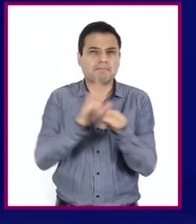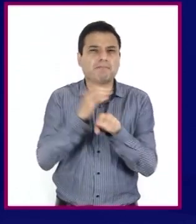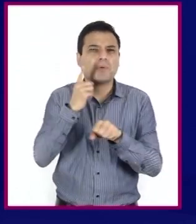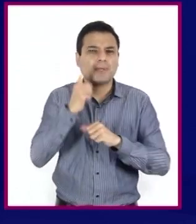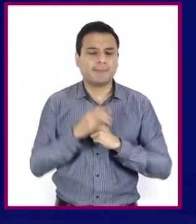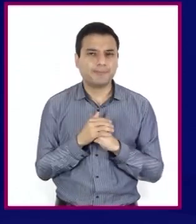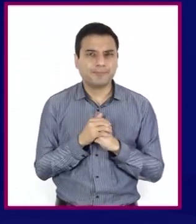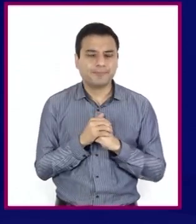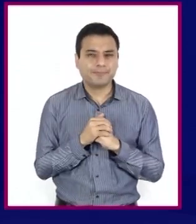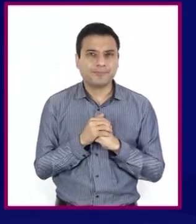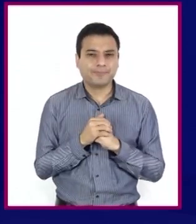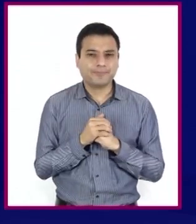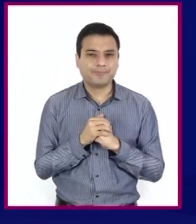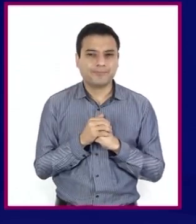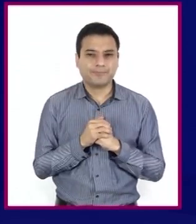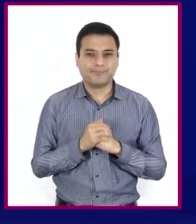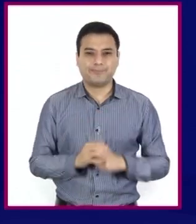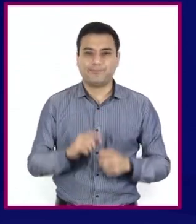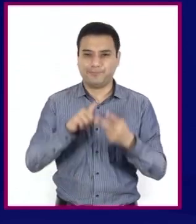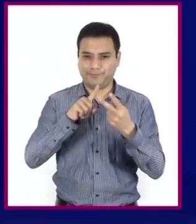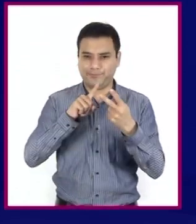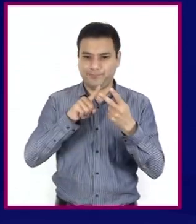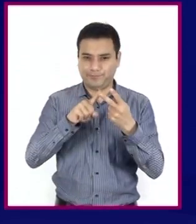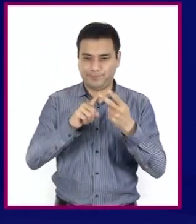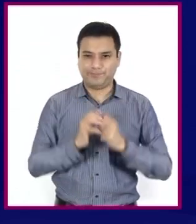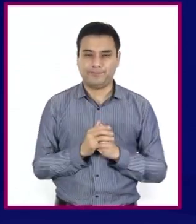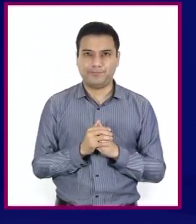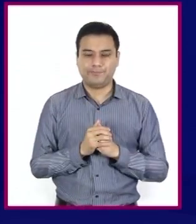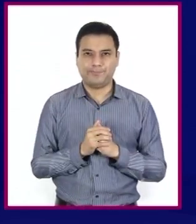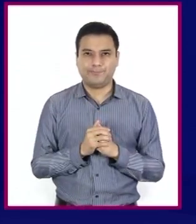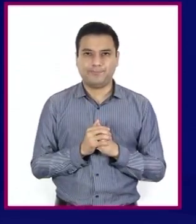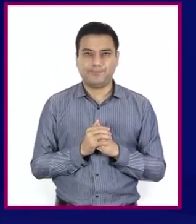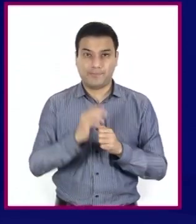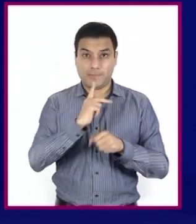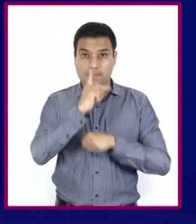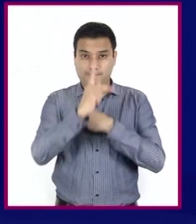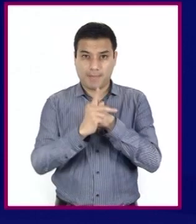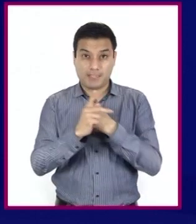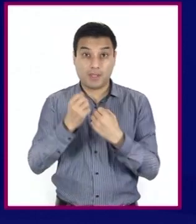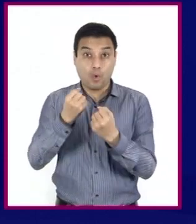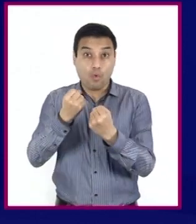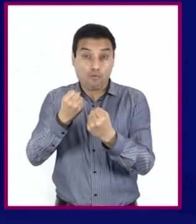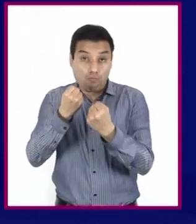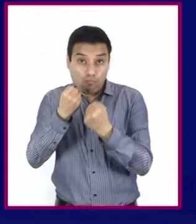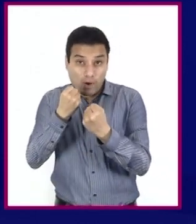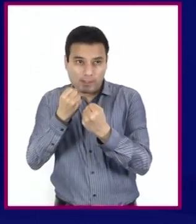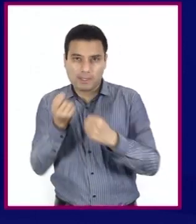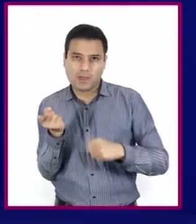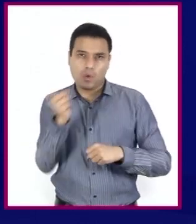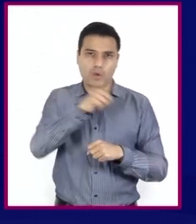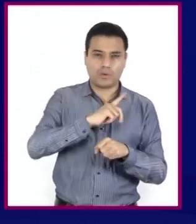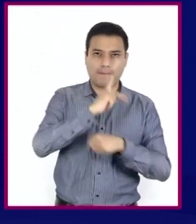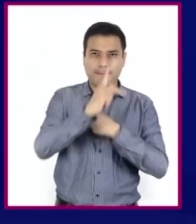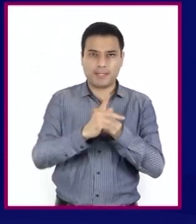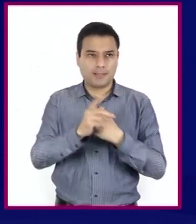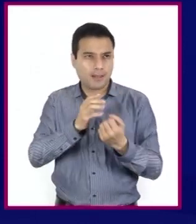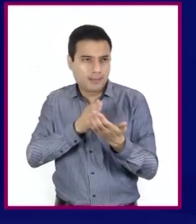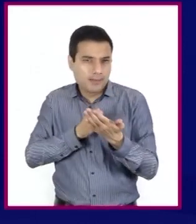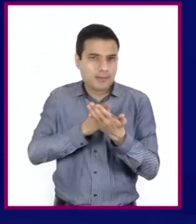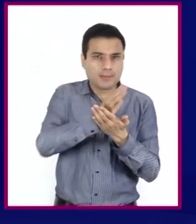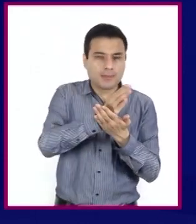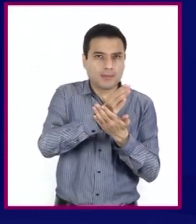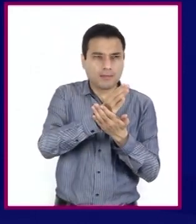¿Qué cambios y transformaciones ocurrieron en las naciones colonizadas con la intervención de los